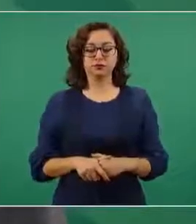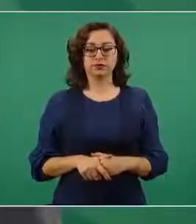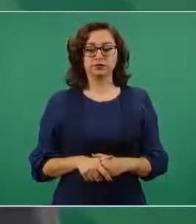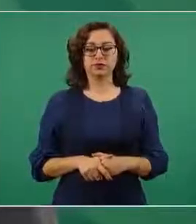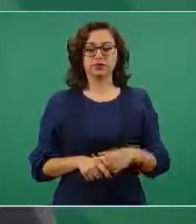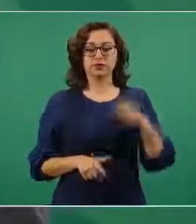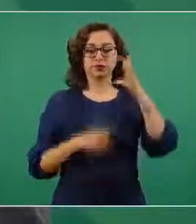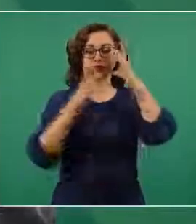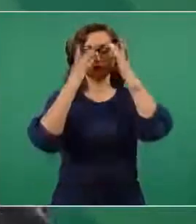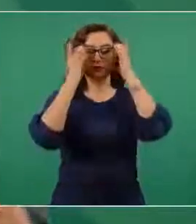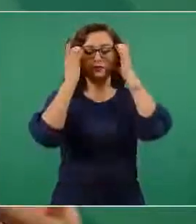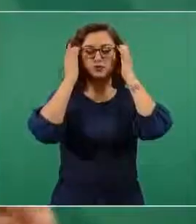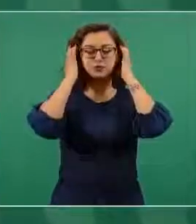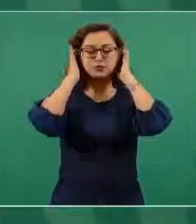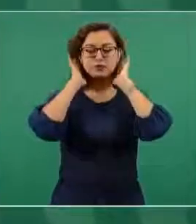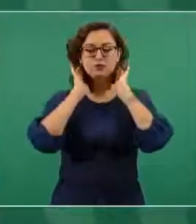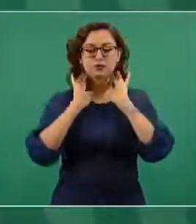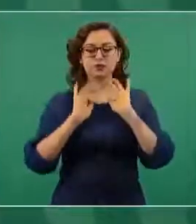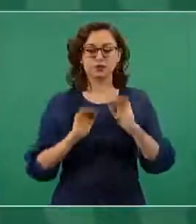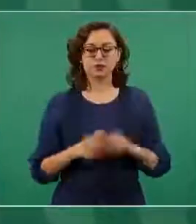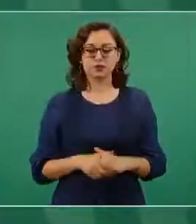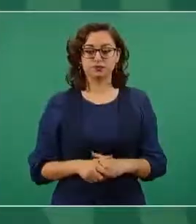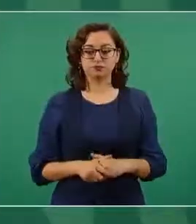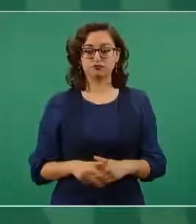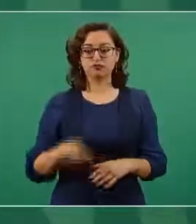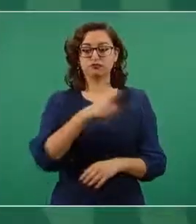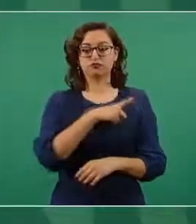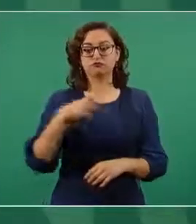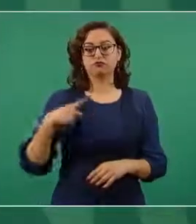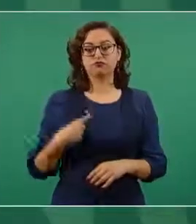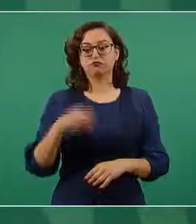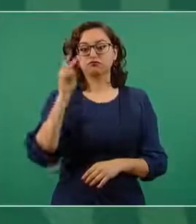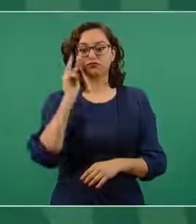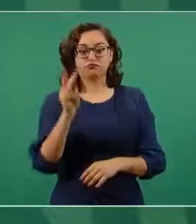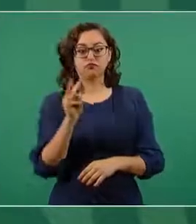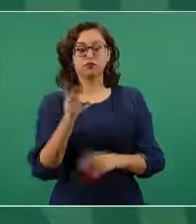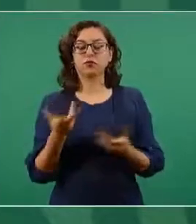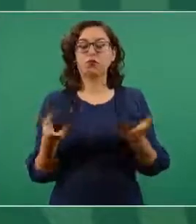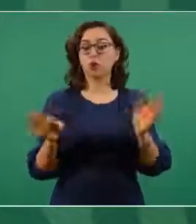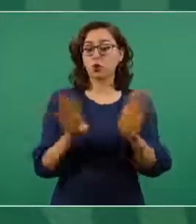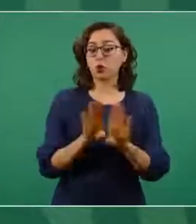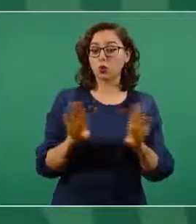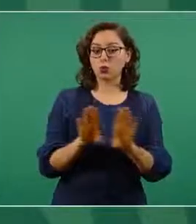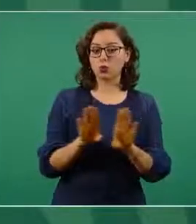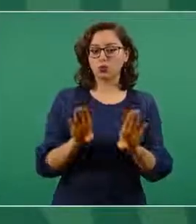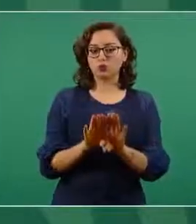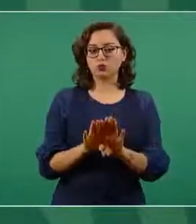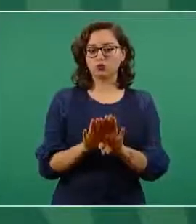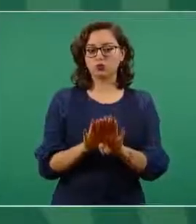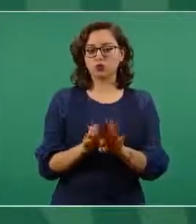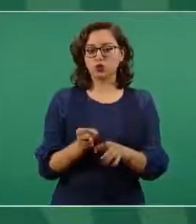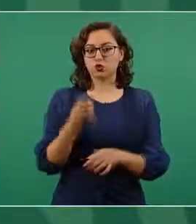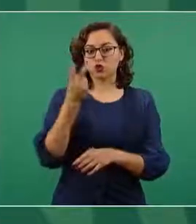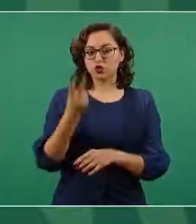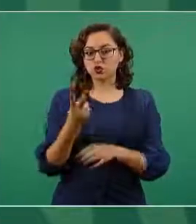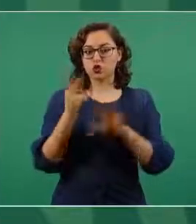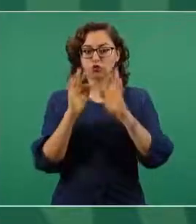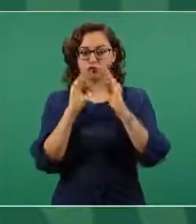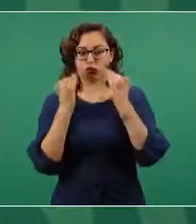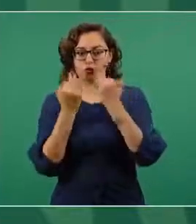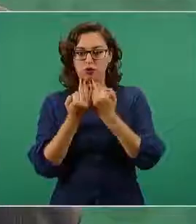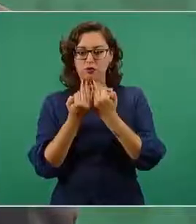si no son dos acciones que pueden llevarse a cabo, la